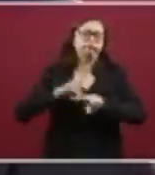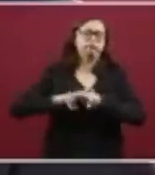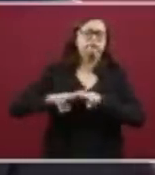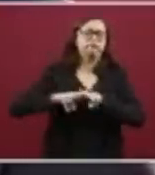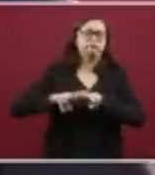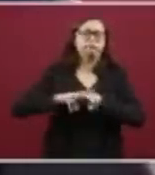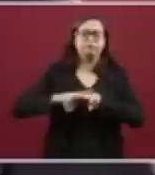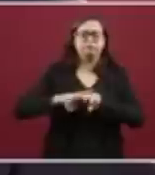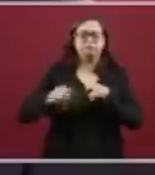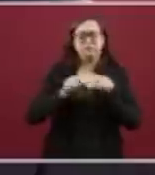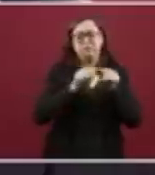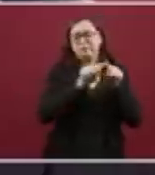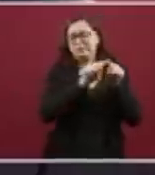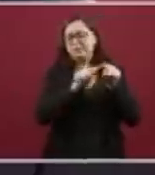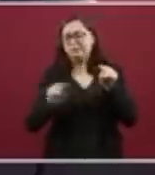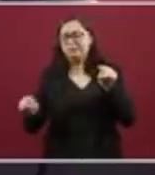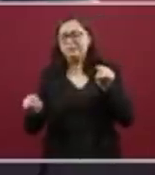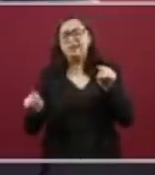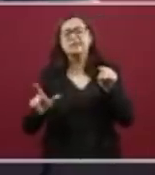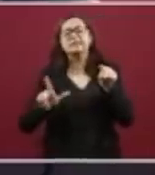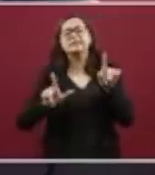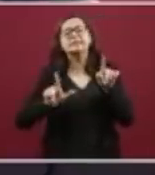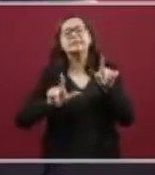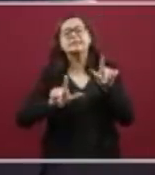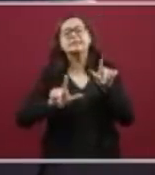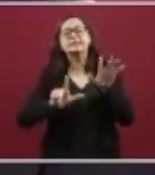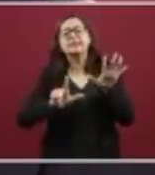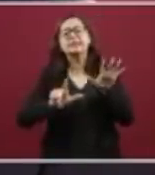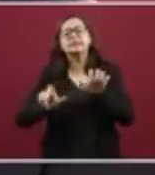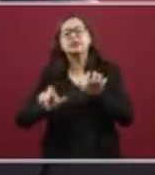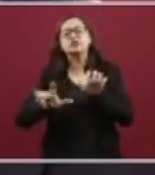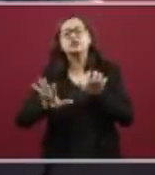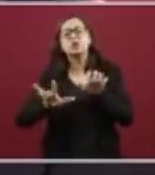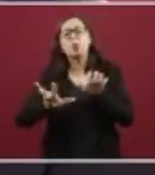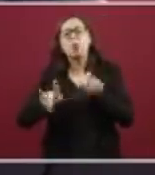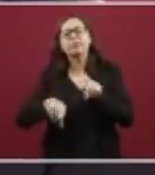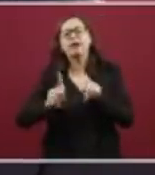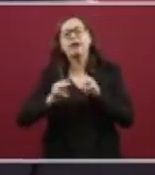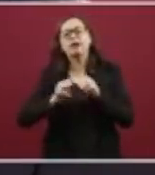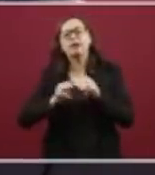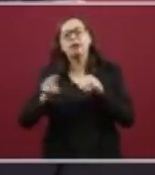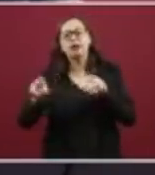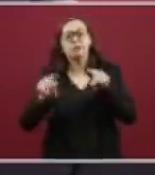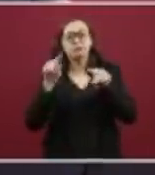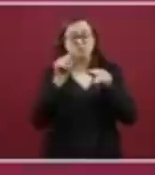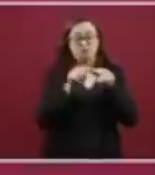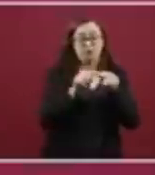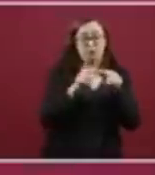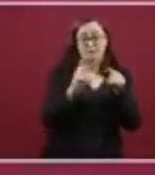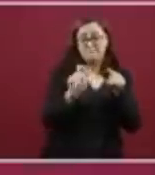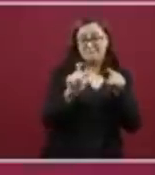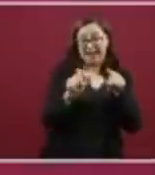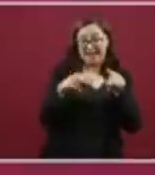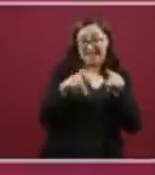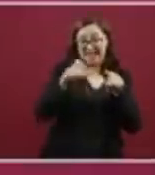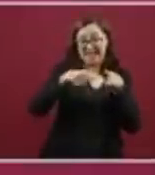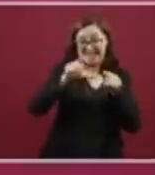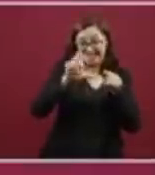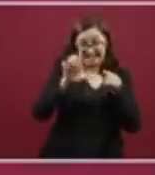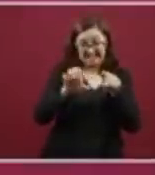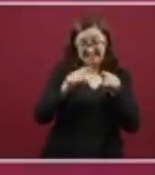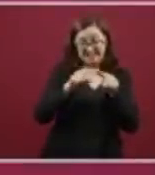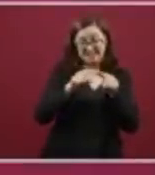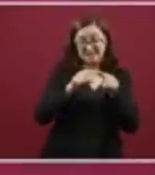Hay 750 kilómetros de vías, desde Palenque hasta